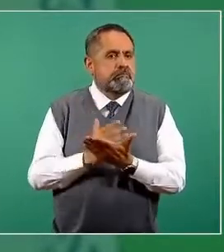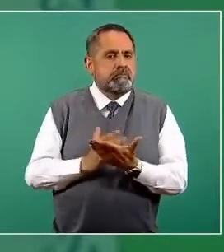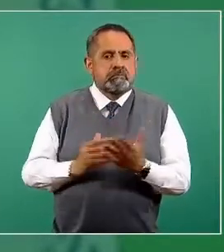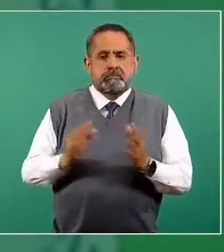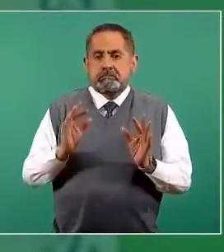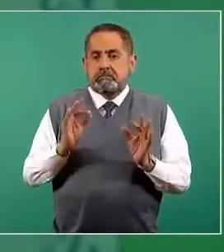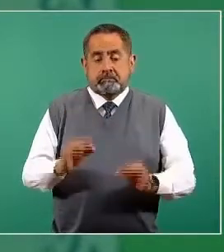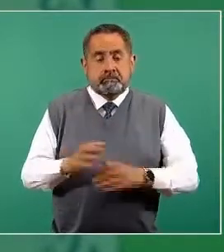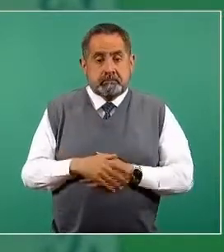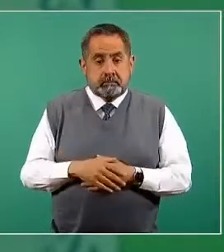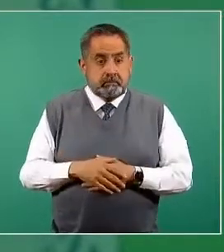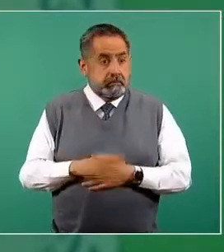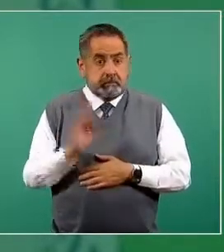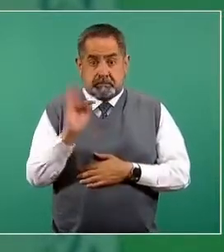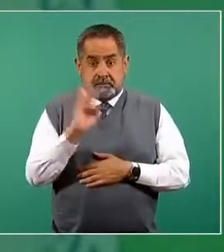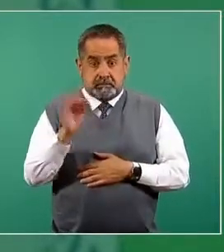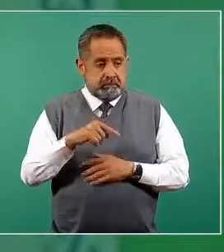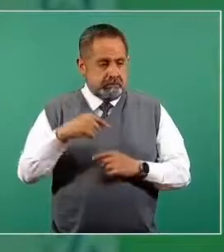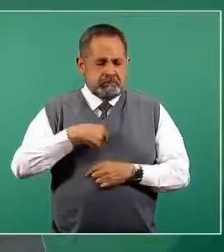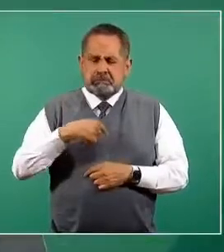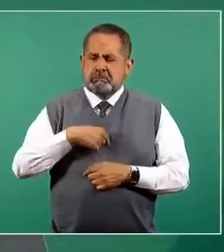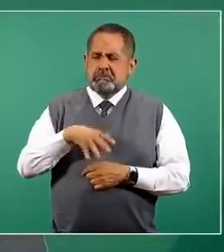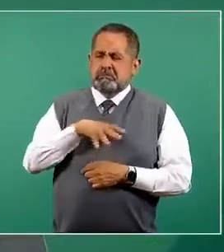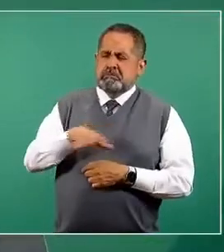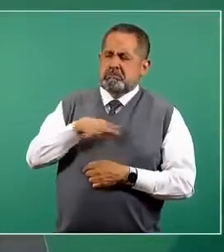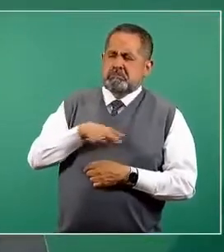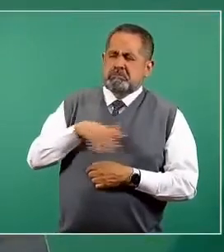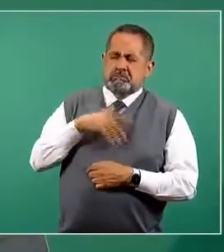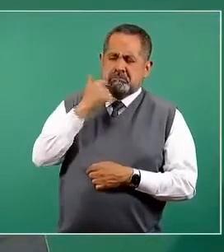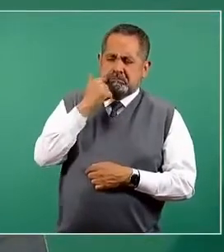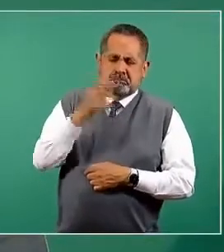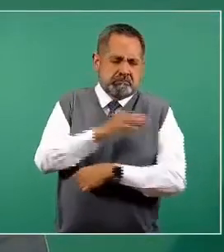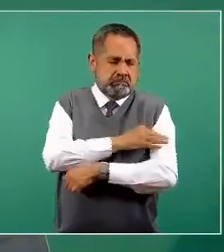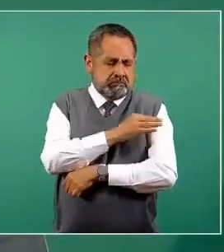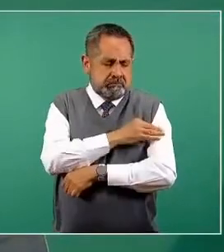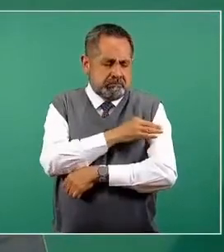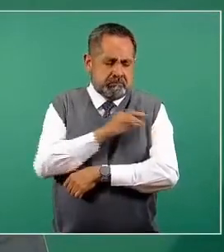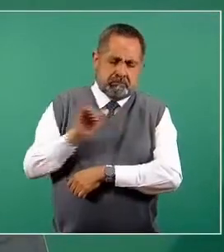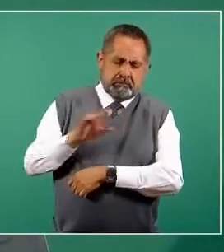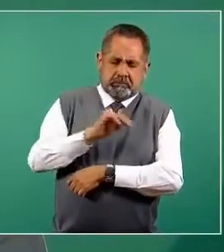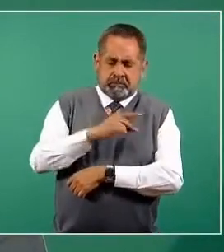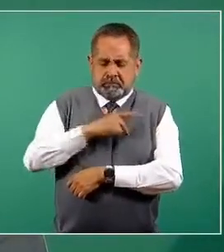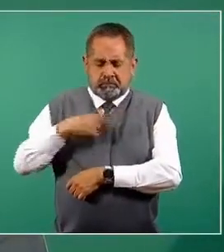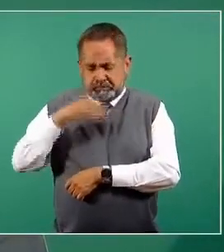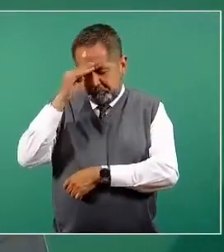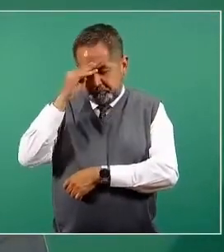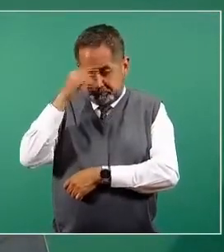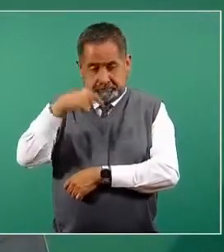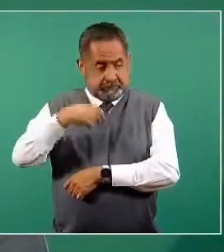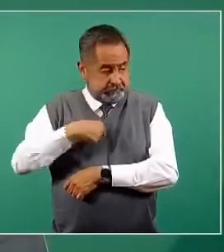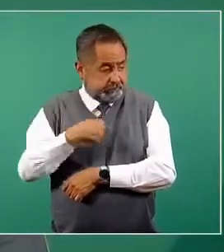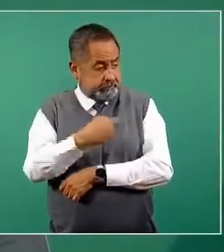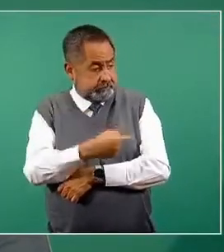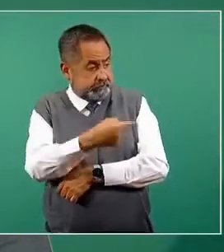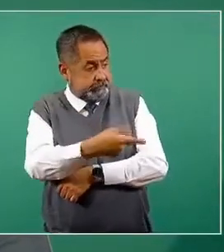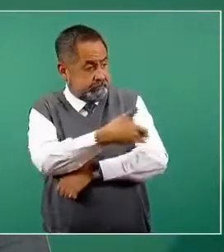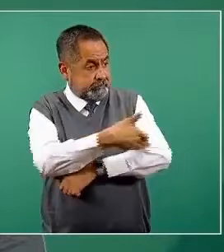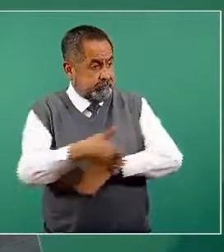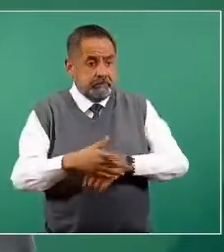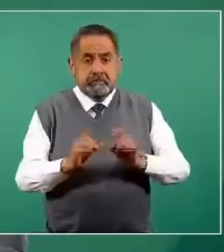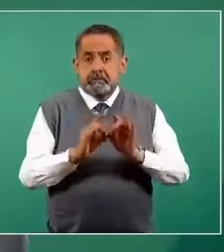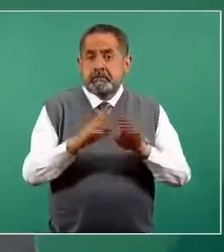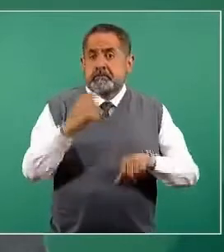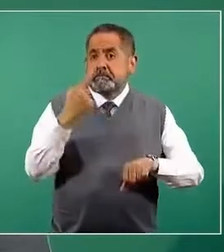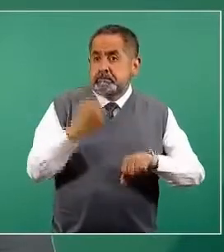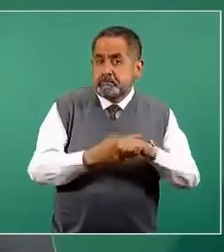personas pueden ser los familiares de la persona que nos escucha y que está reflexionando sobre si debe o no vacunarse. Puede ser que el riesgo